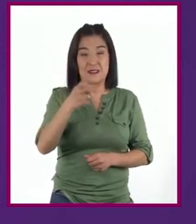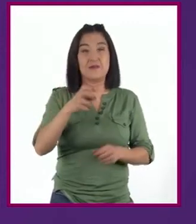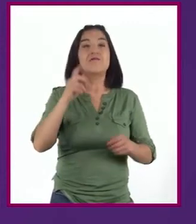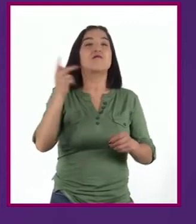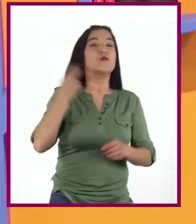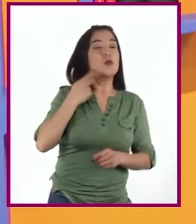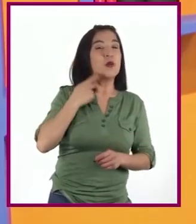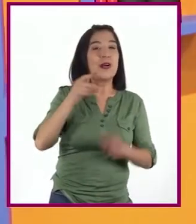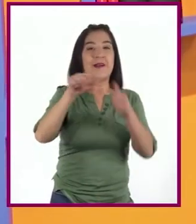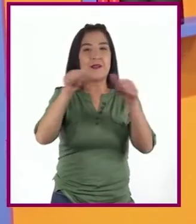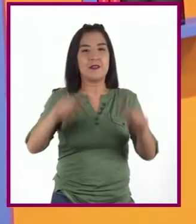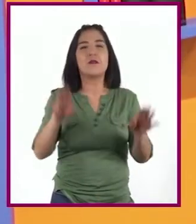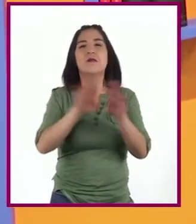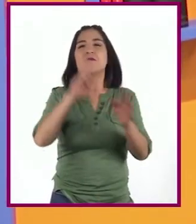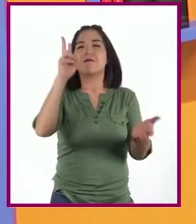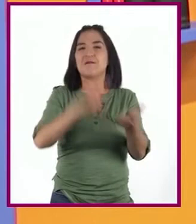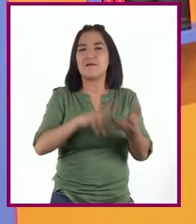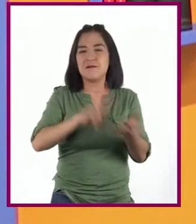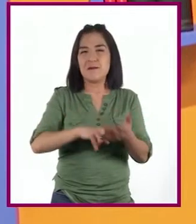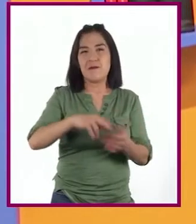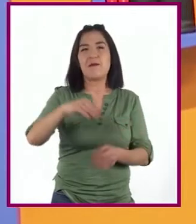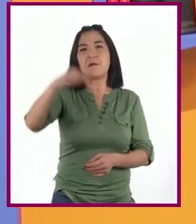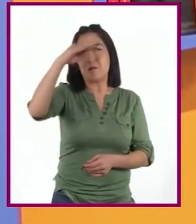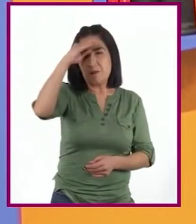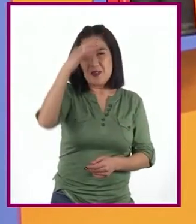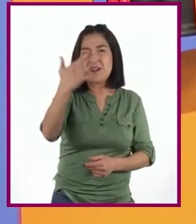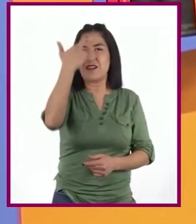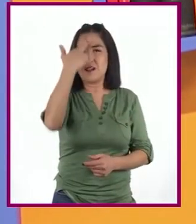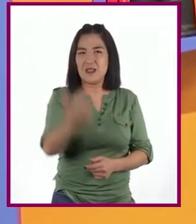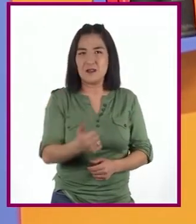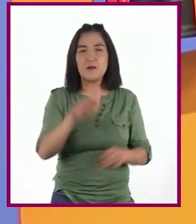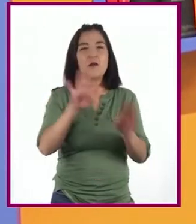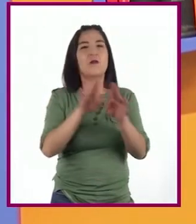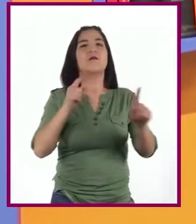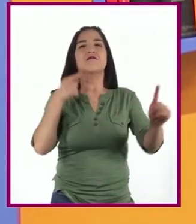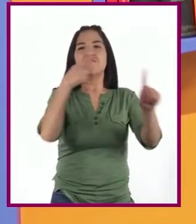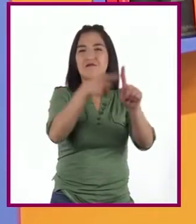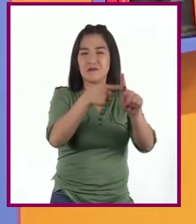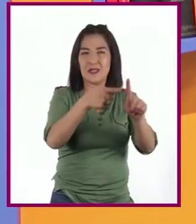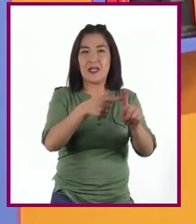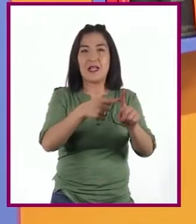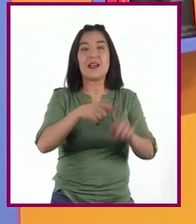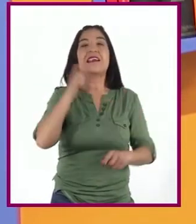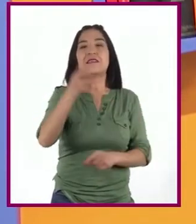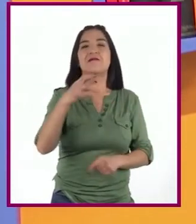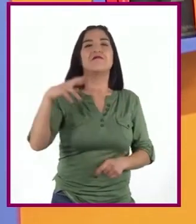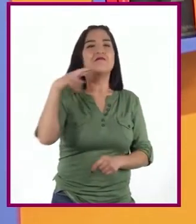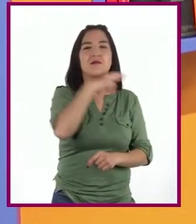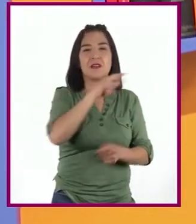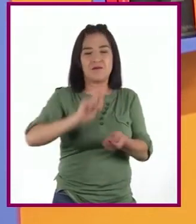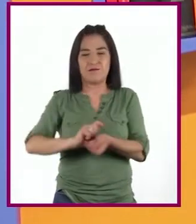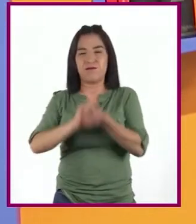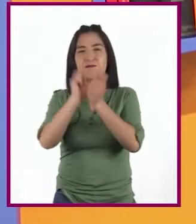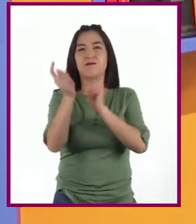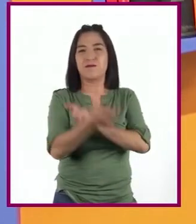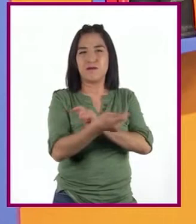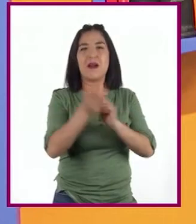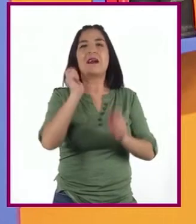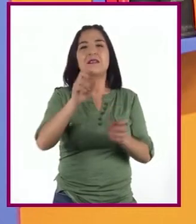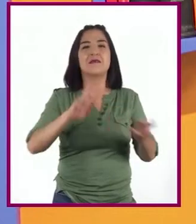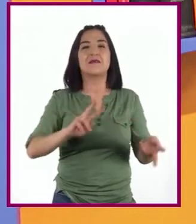artísticas valoraban la lógica, la razón y la objetividad, lo que rápidamente se tradujo en